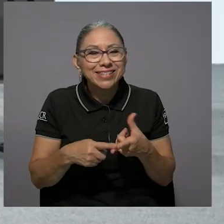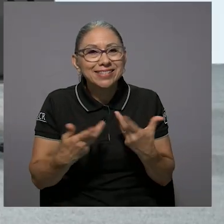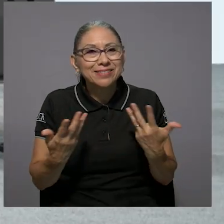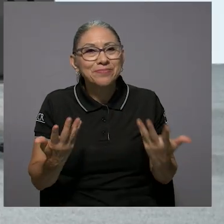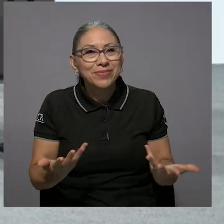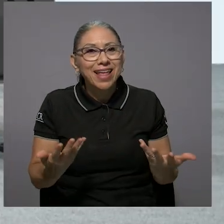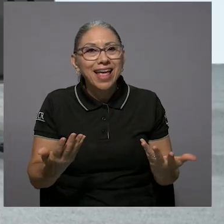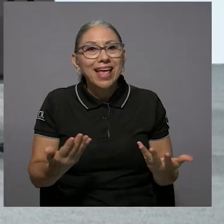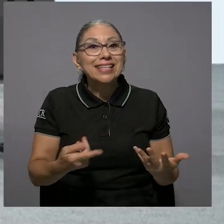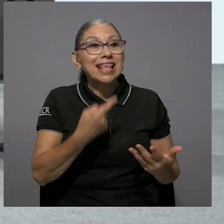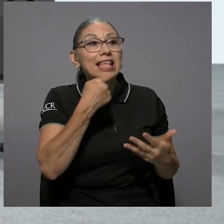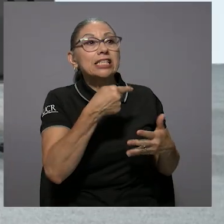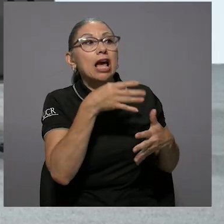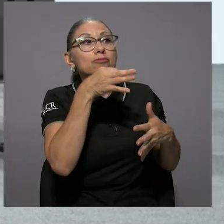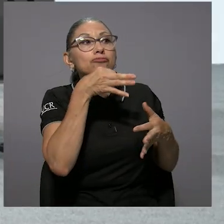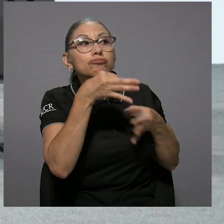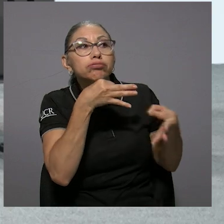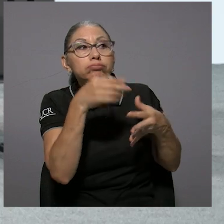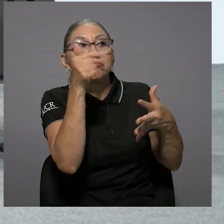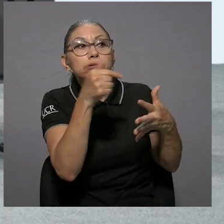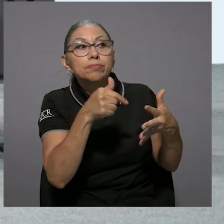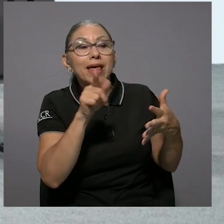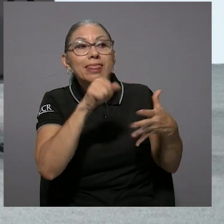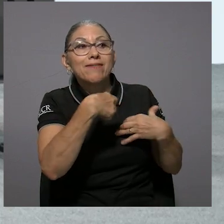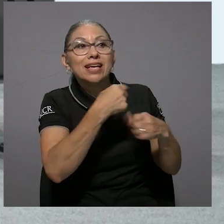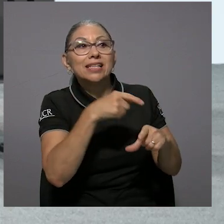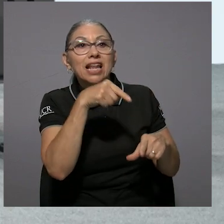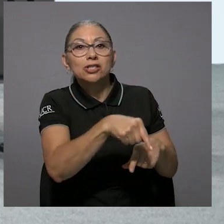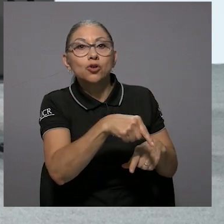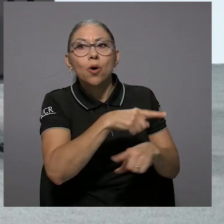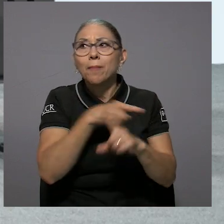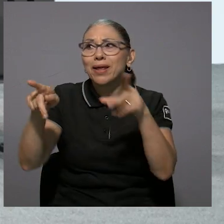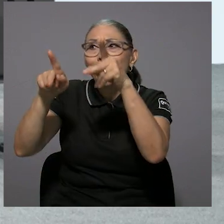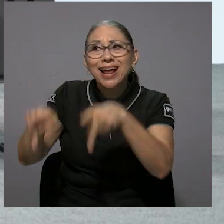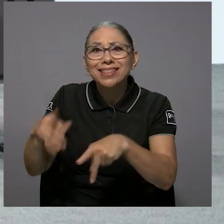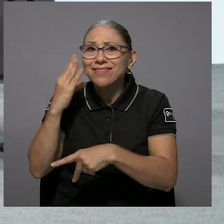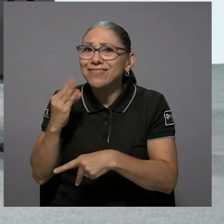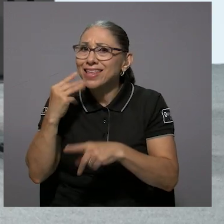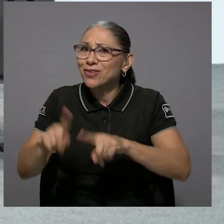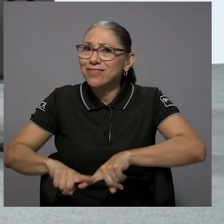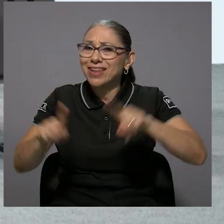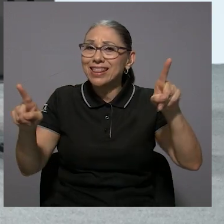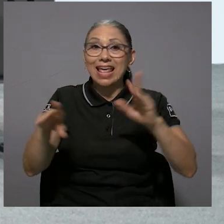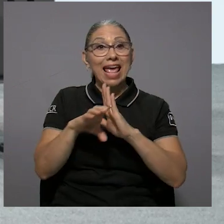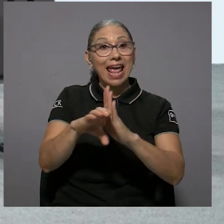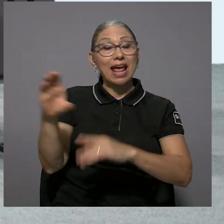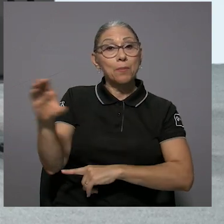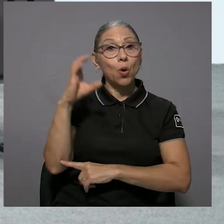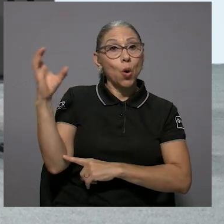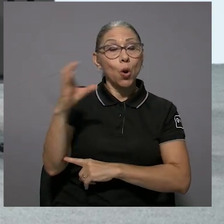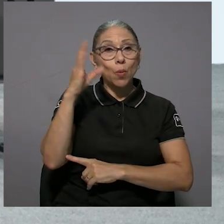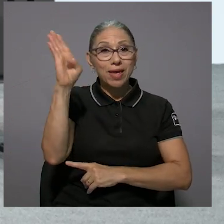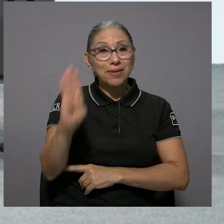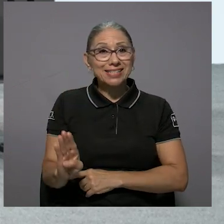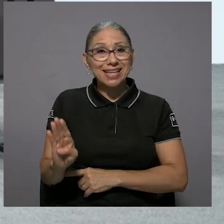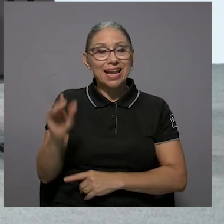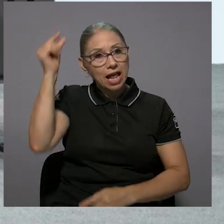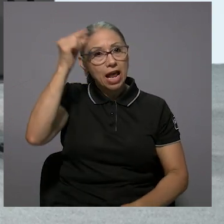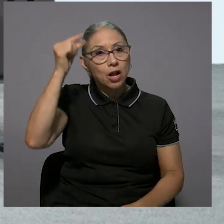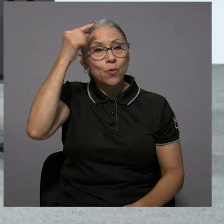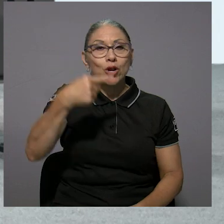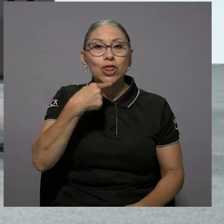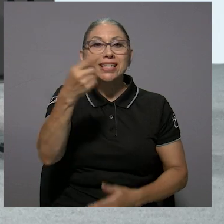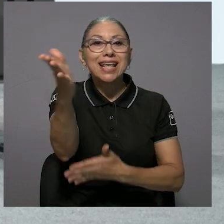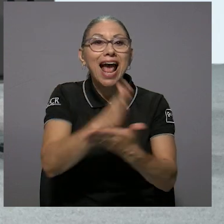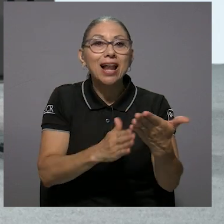cuestión en instrucciones y lo que la población estaba viviendo. En otros países, por ejemplo, Colombia y Brasil, el gobierno decía algo